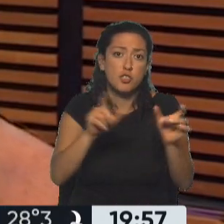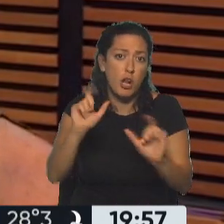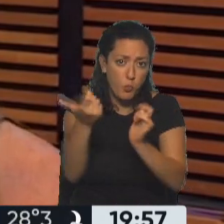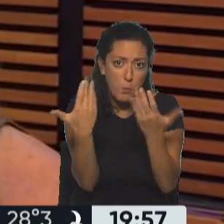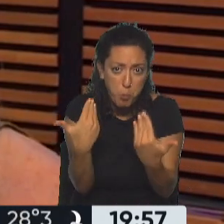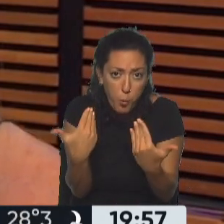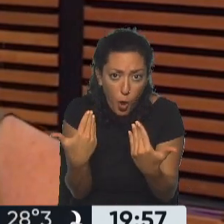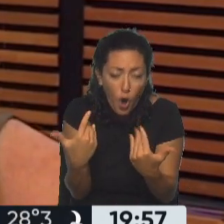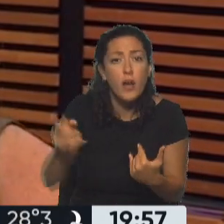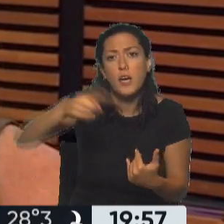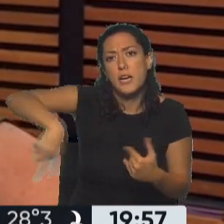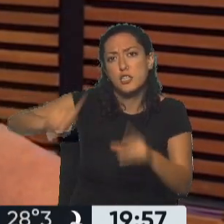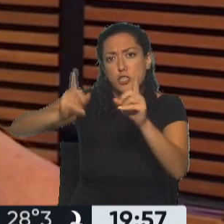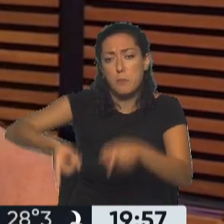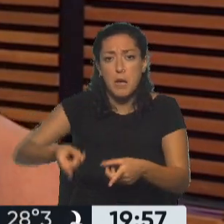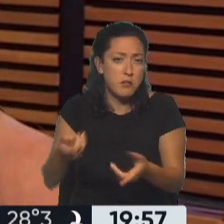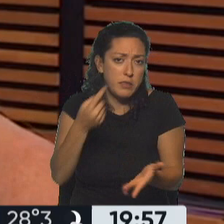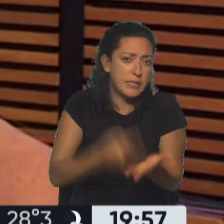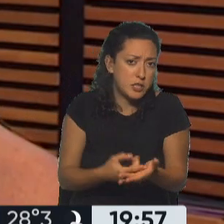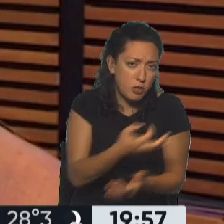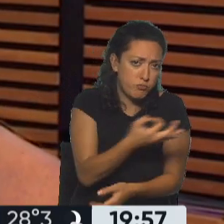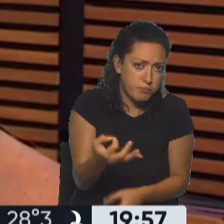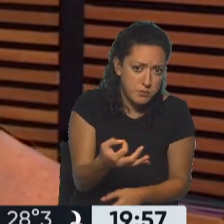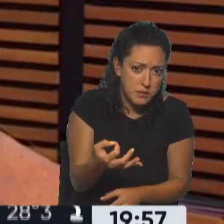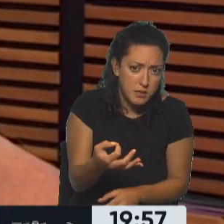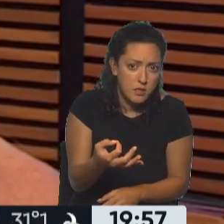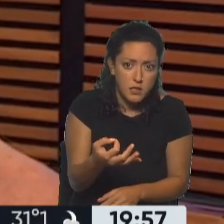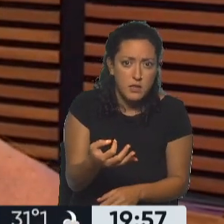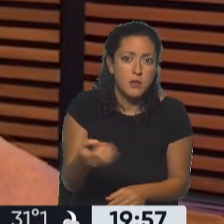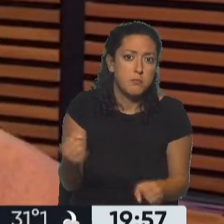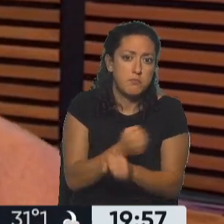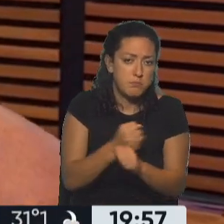entendemos que la medida fue asertiva y que fue claramente consolidada el padrón del potencial.